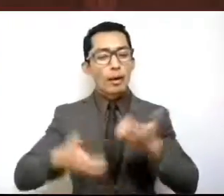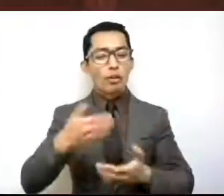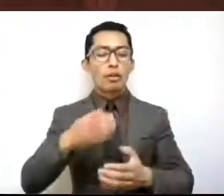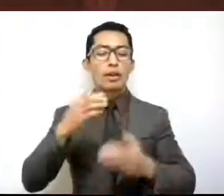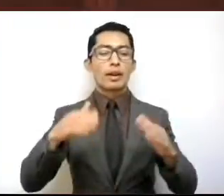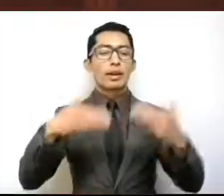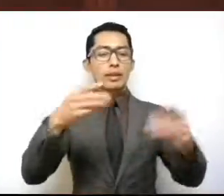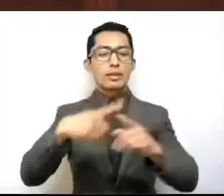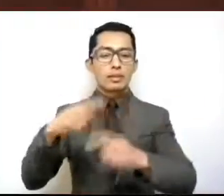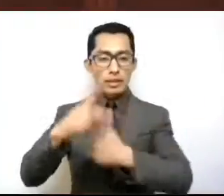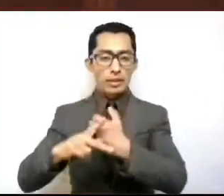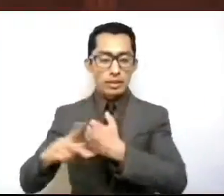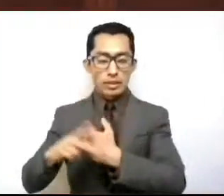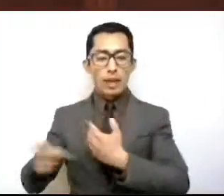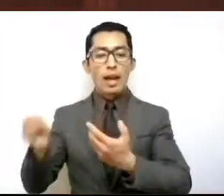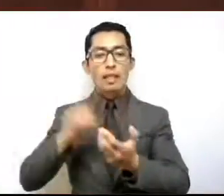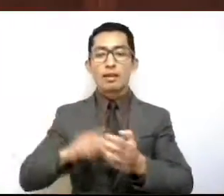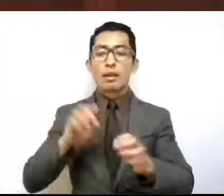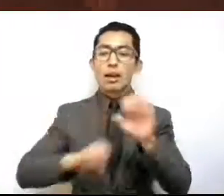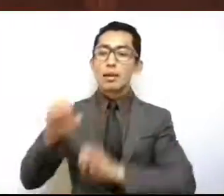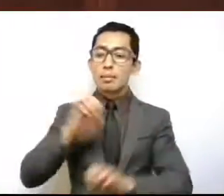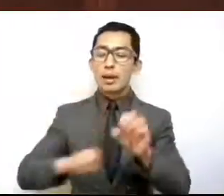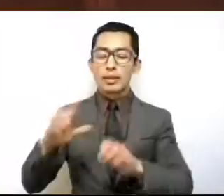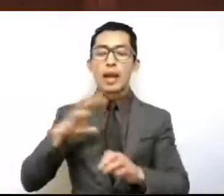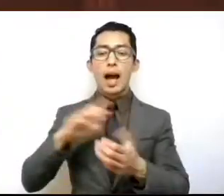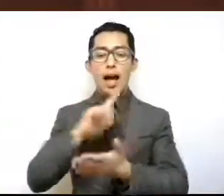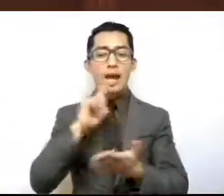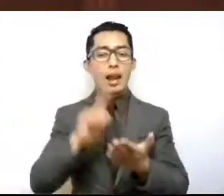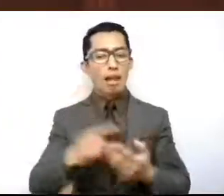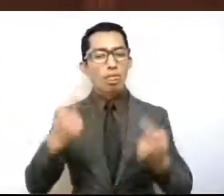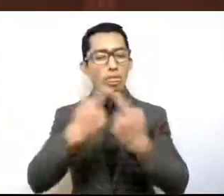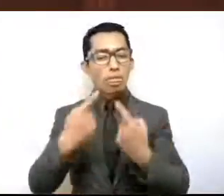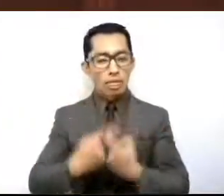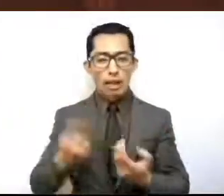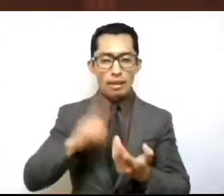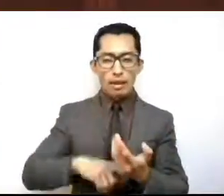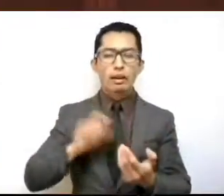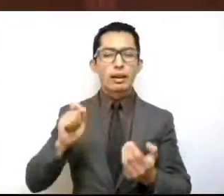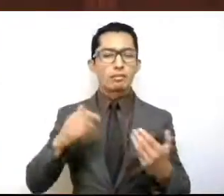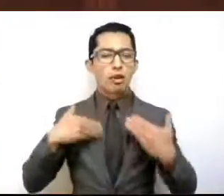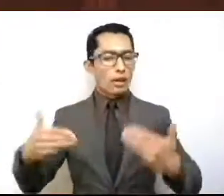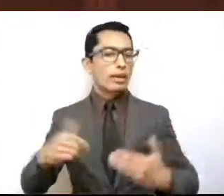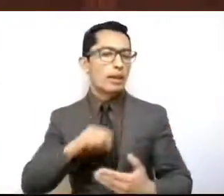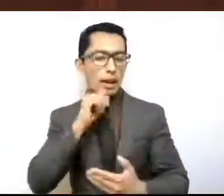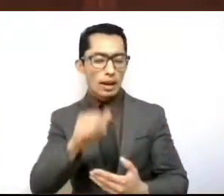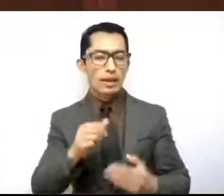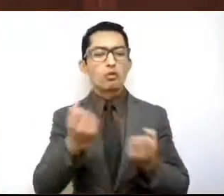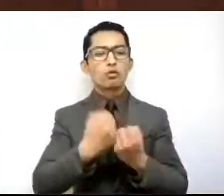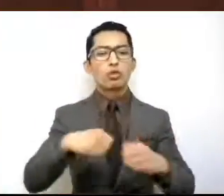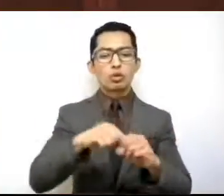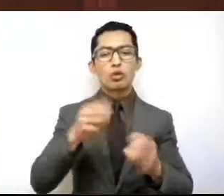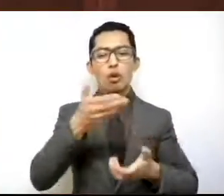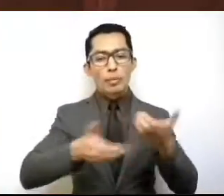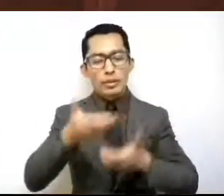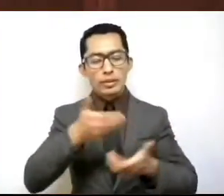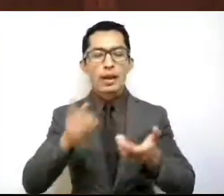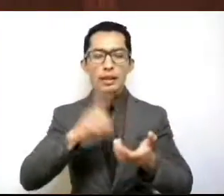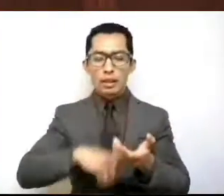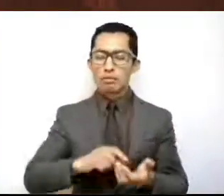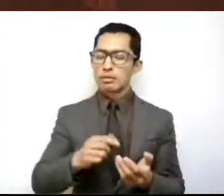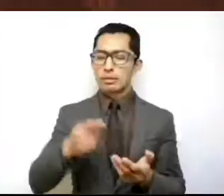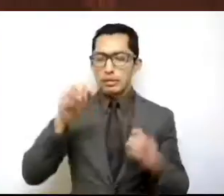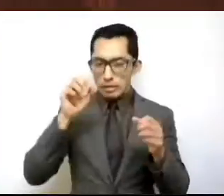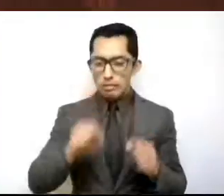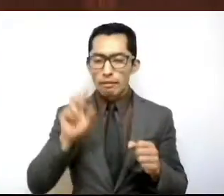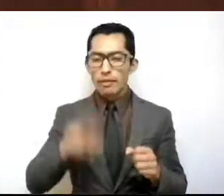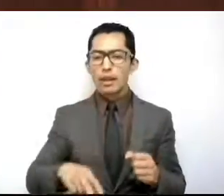incremento de los delitos empresariales generan incertidumbre y desconfianza en los socios comerciales. E innegablemente las empresas que